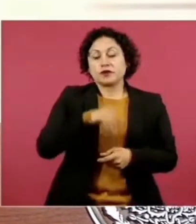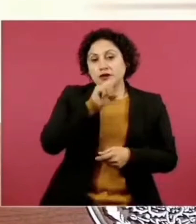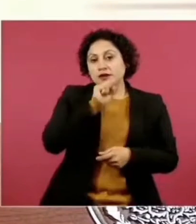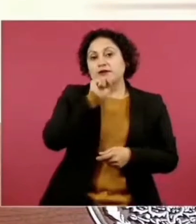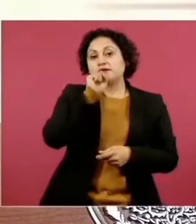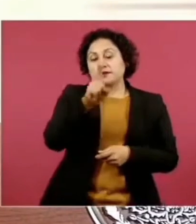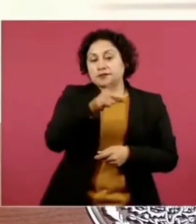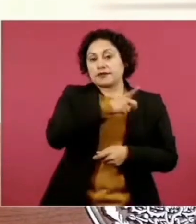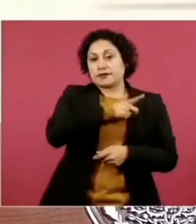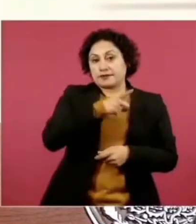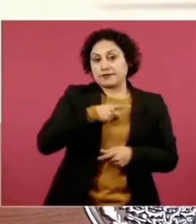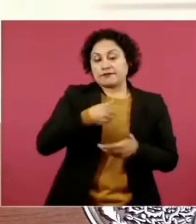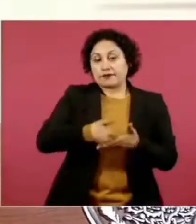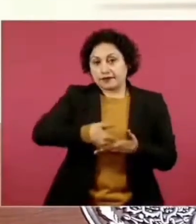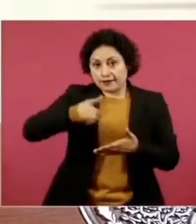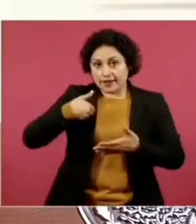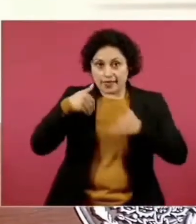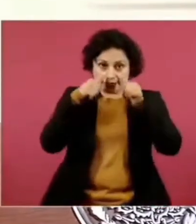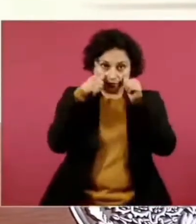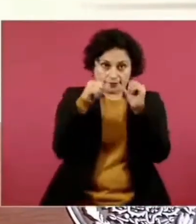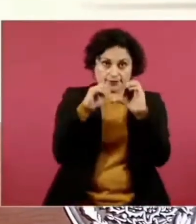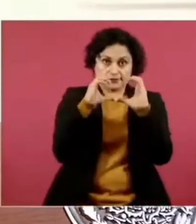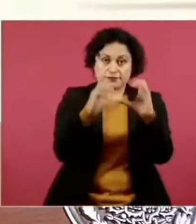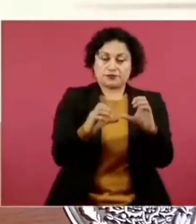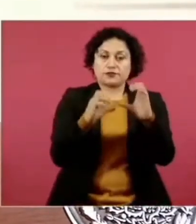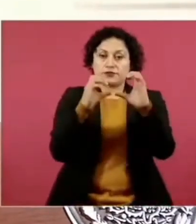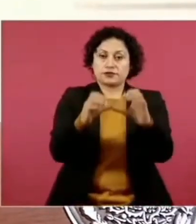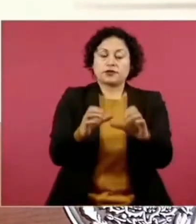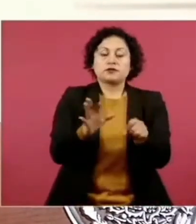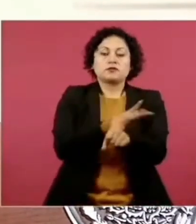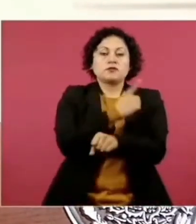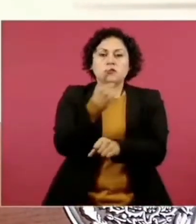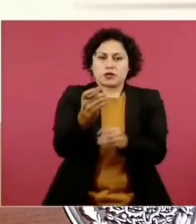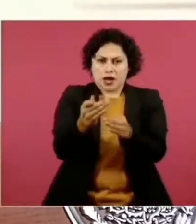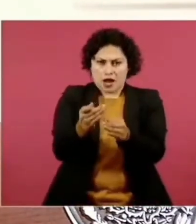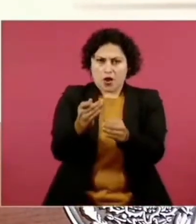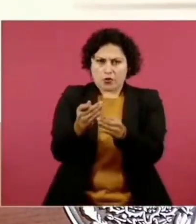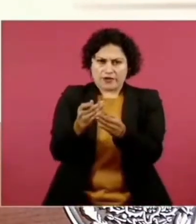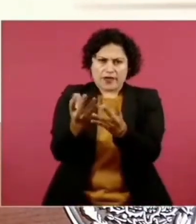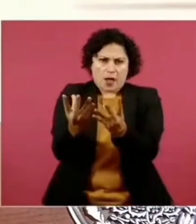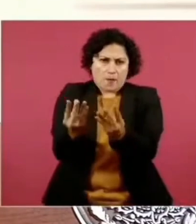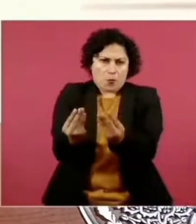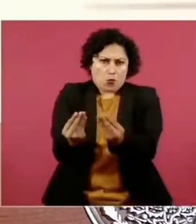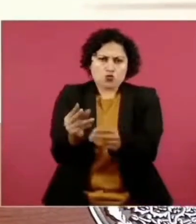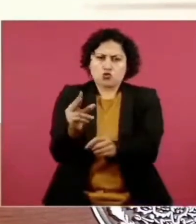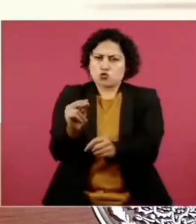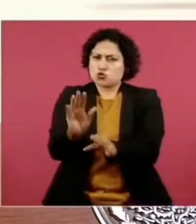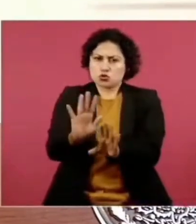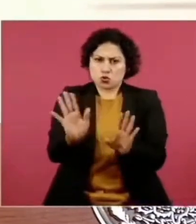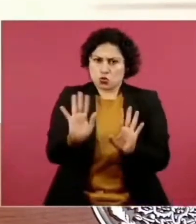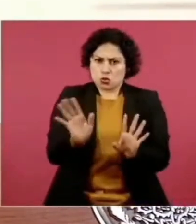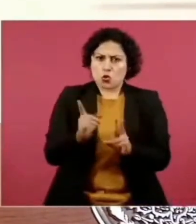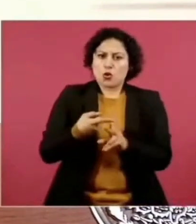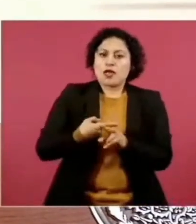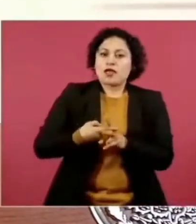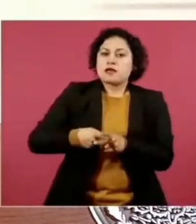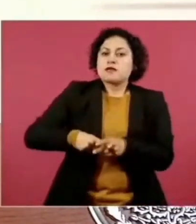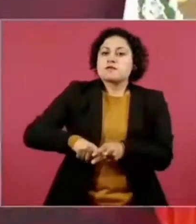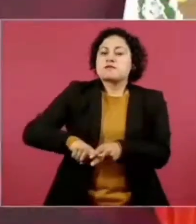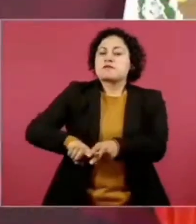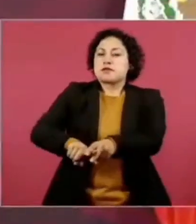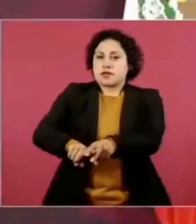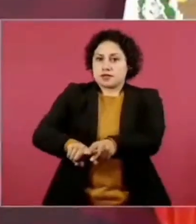prevenir, porque ahora no es tanto, porque apenas se van a empezar a vencer